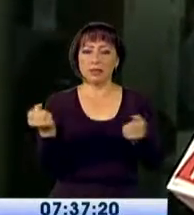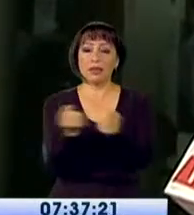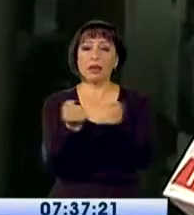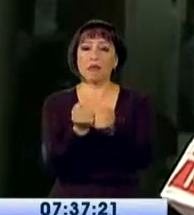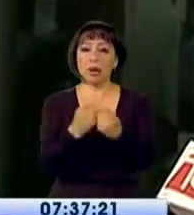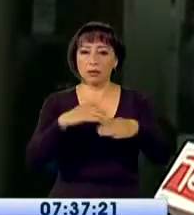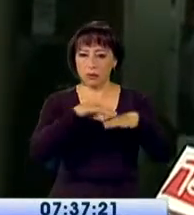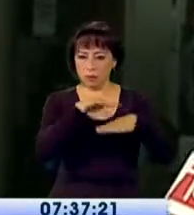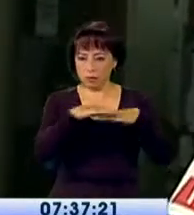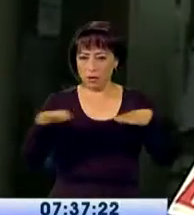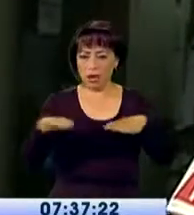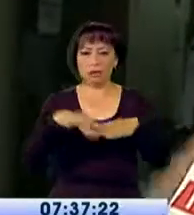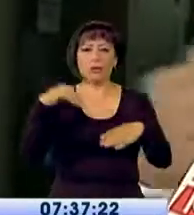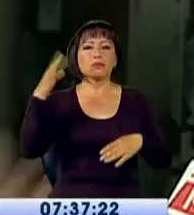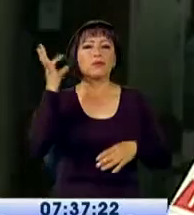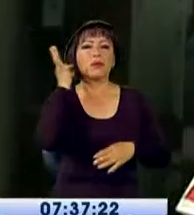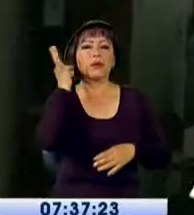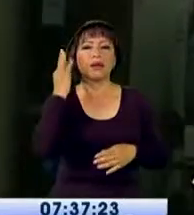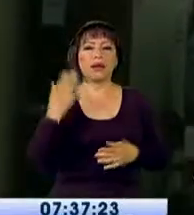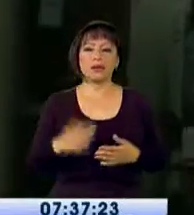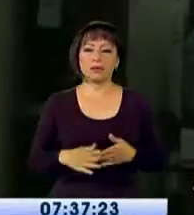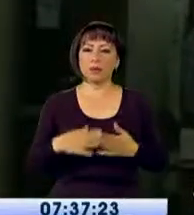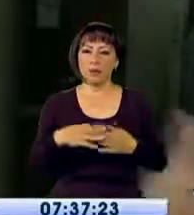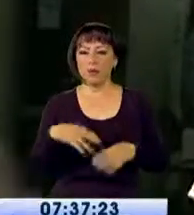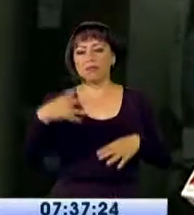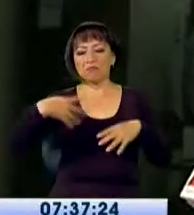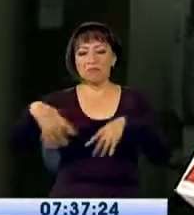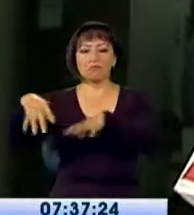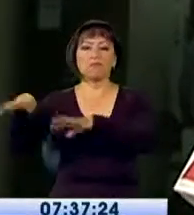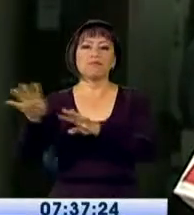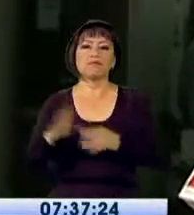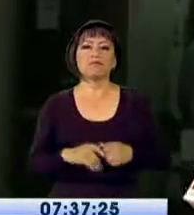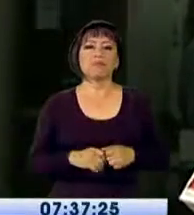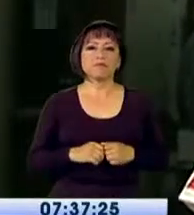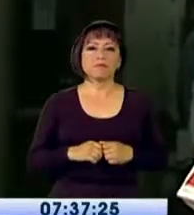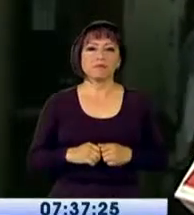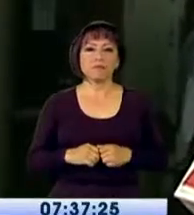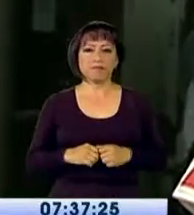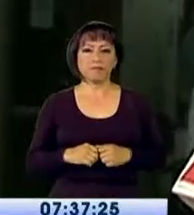las mujeres también para poder evacuar. Informó Héctor Romero.